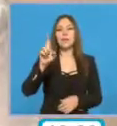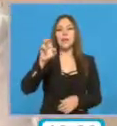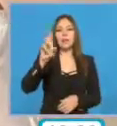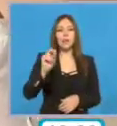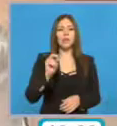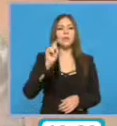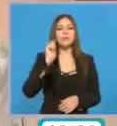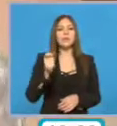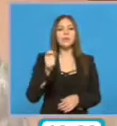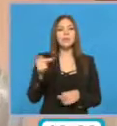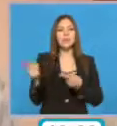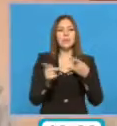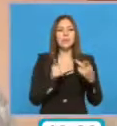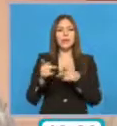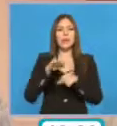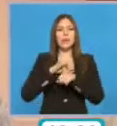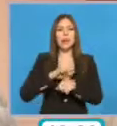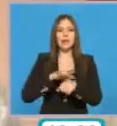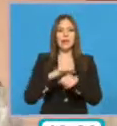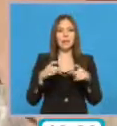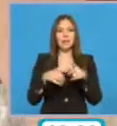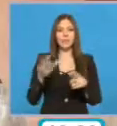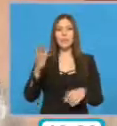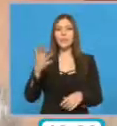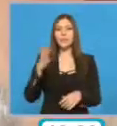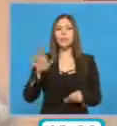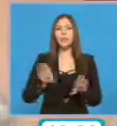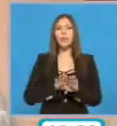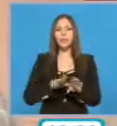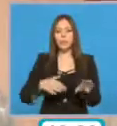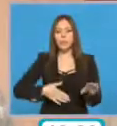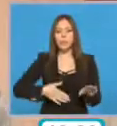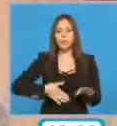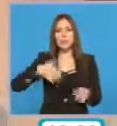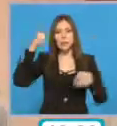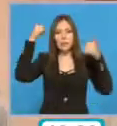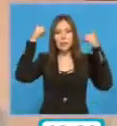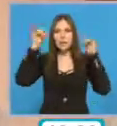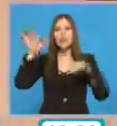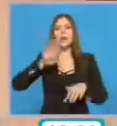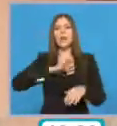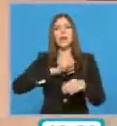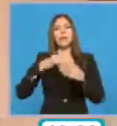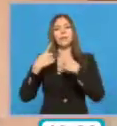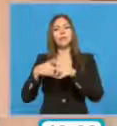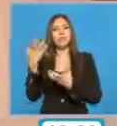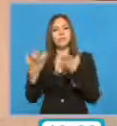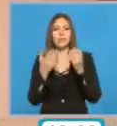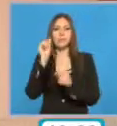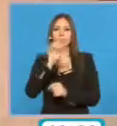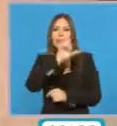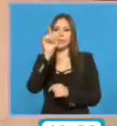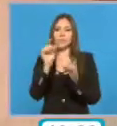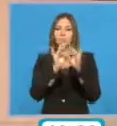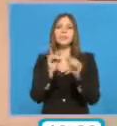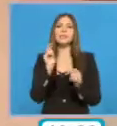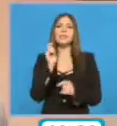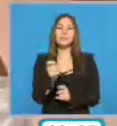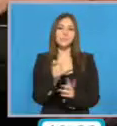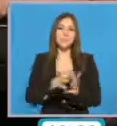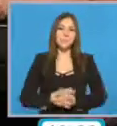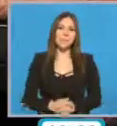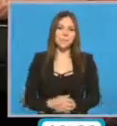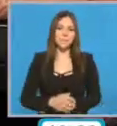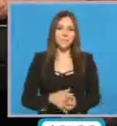carne, principalmente viene aproximadamente como de la pancita de la res. De la res. Y lleva determinada cocción que en un segundo les vamos a mostrar cómo es. Eso, muy